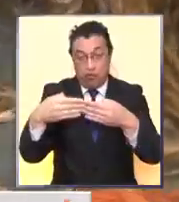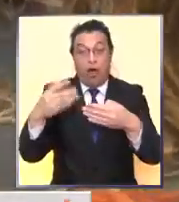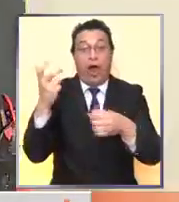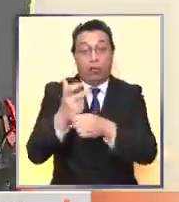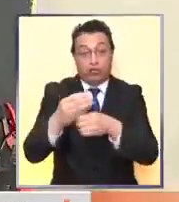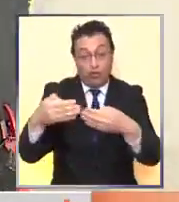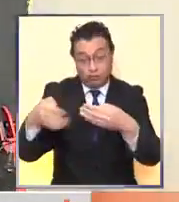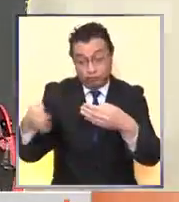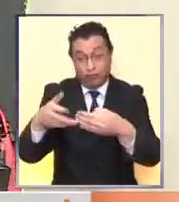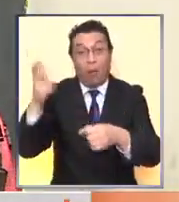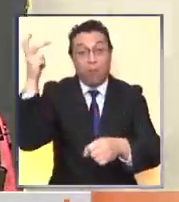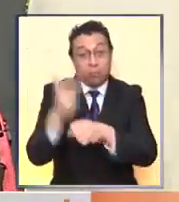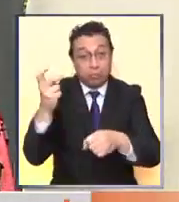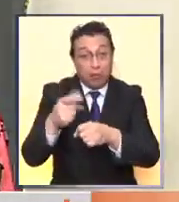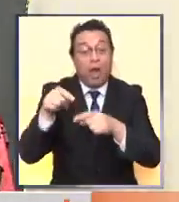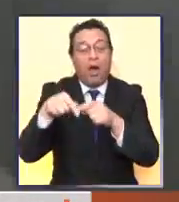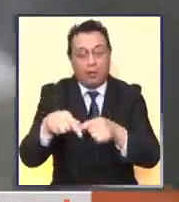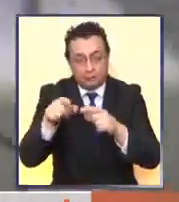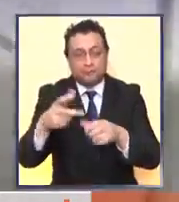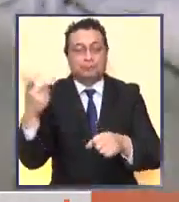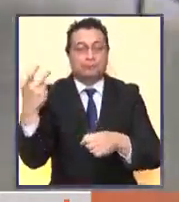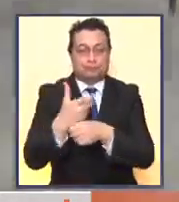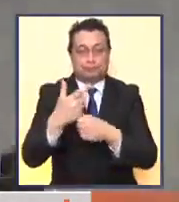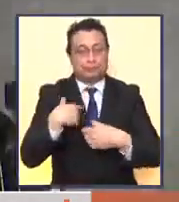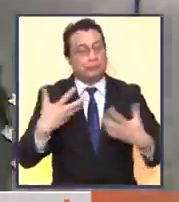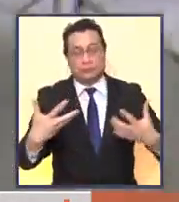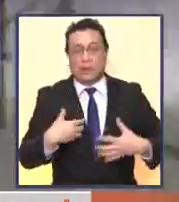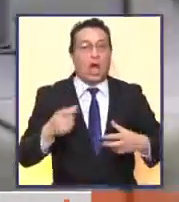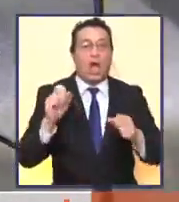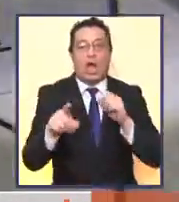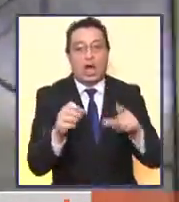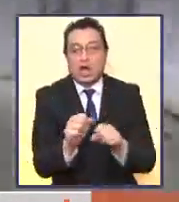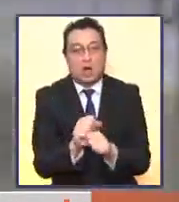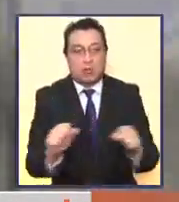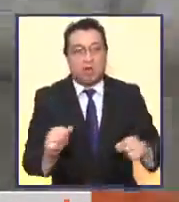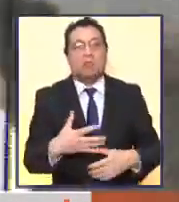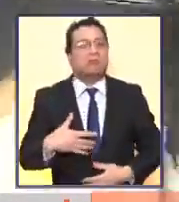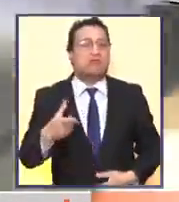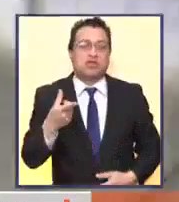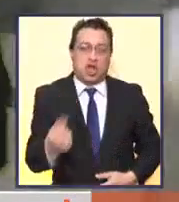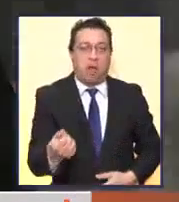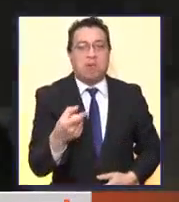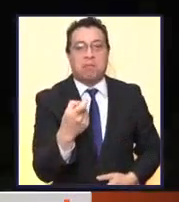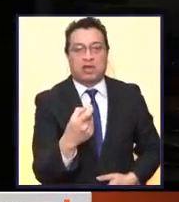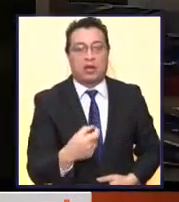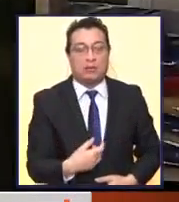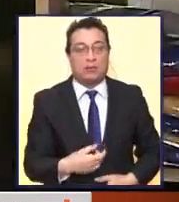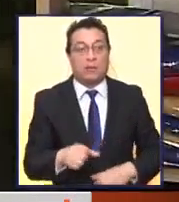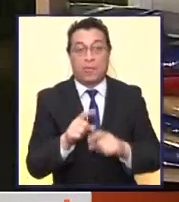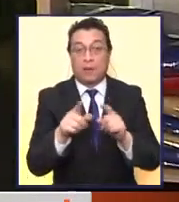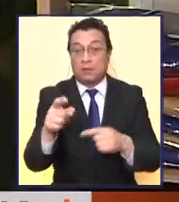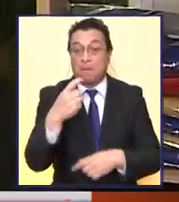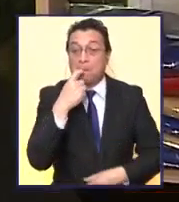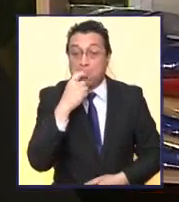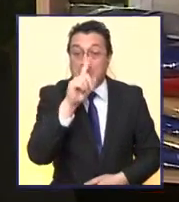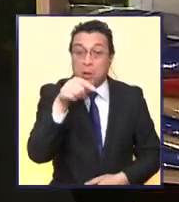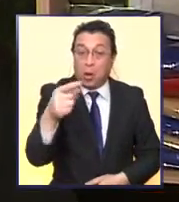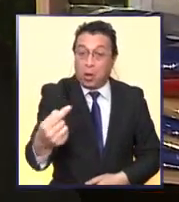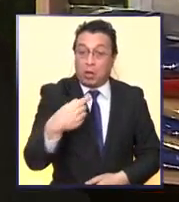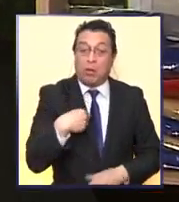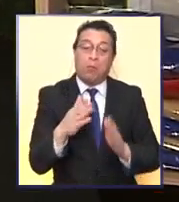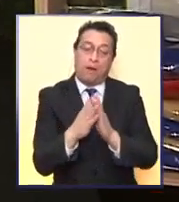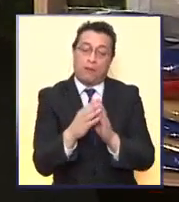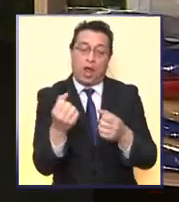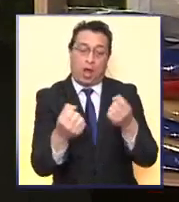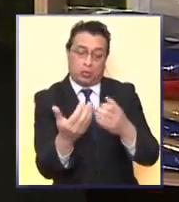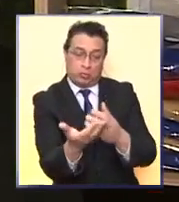un arma en casa. La asaltaron y no tuvo cómo defenderse. El tipo no va a llegar a preguntarme ni va a decir, oiga, ¿me puede pasar el auto?